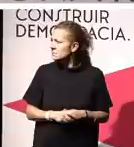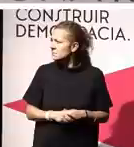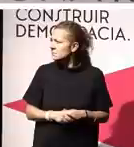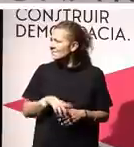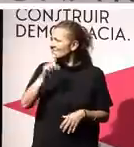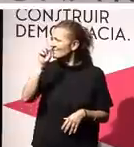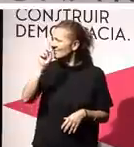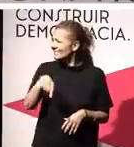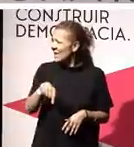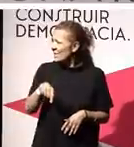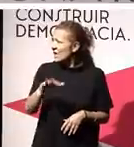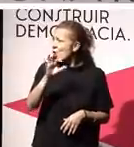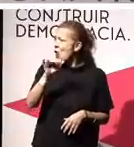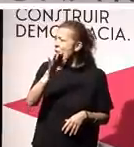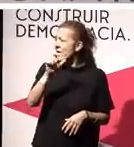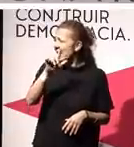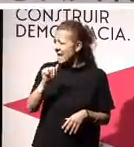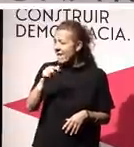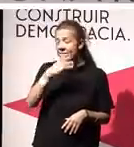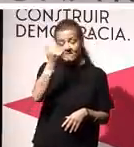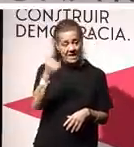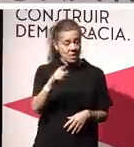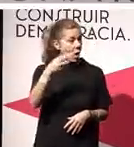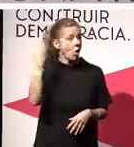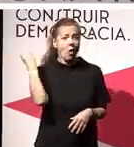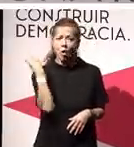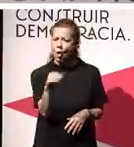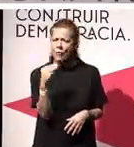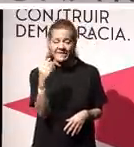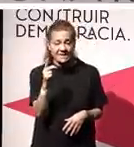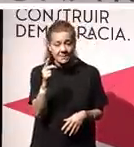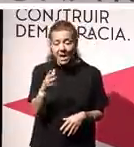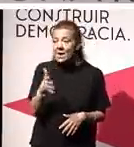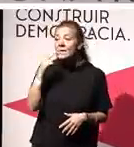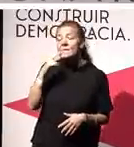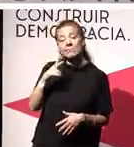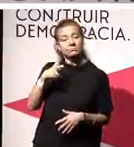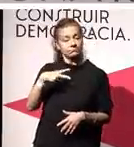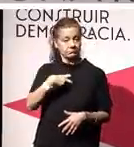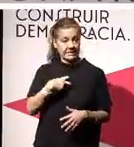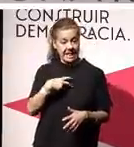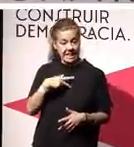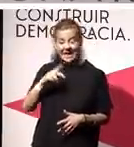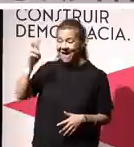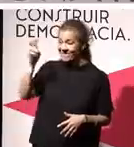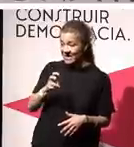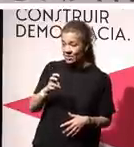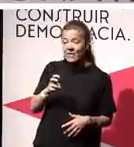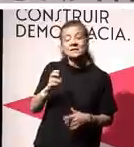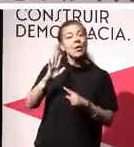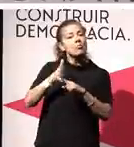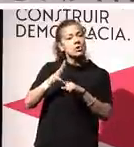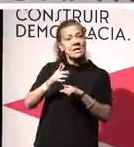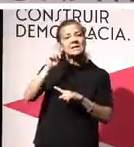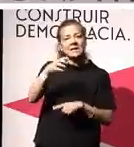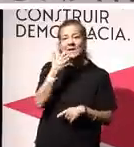Bienvenida también Ofelia Fernández, una jovencísima y admirada legisladora feminista que ha venido desde Buenos Aires y que también